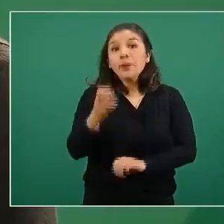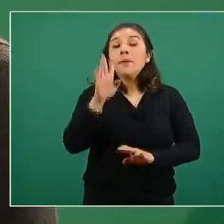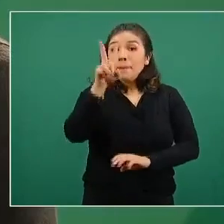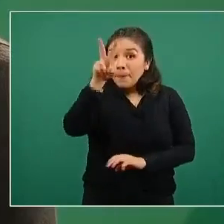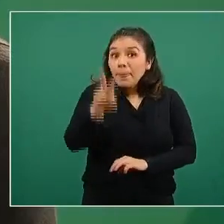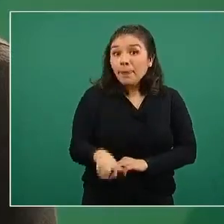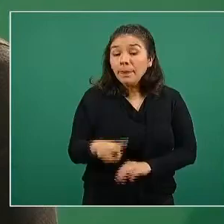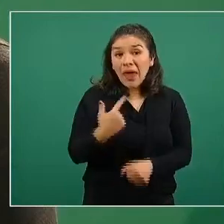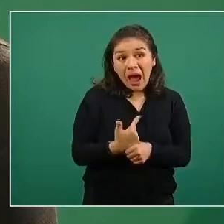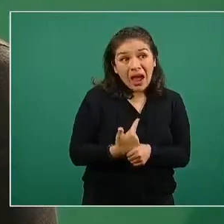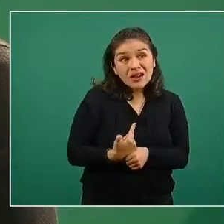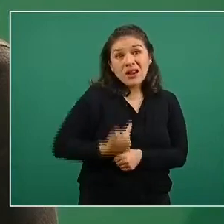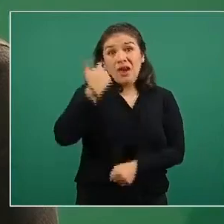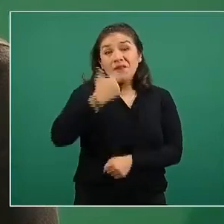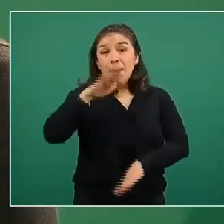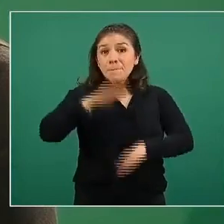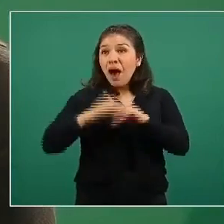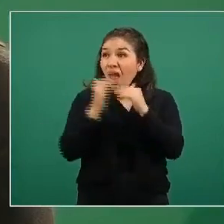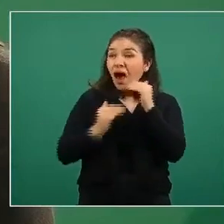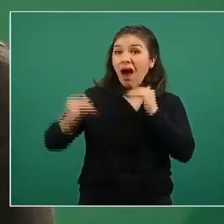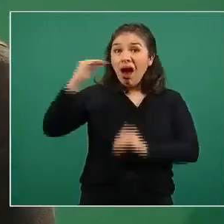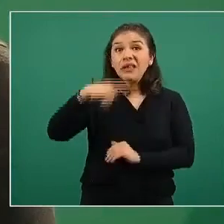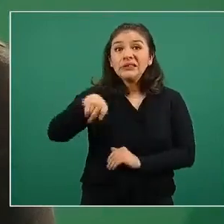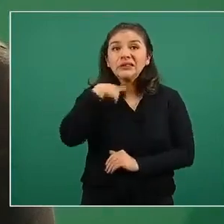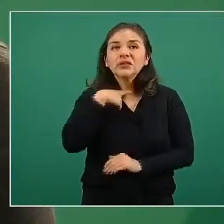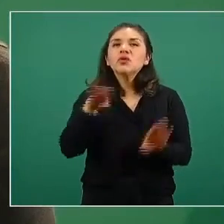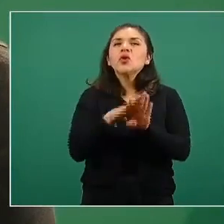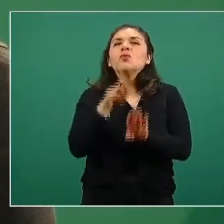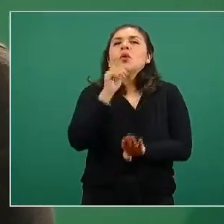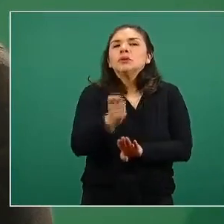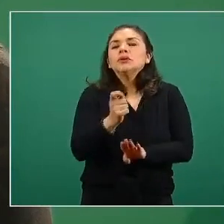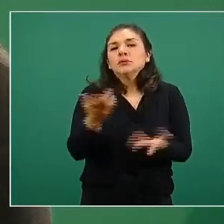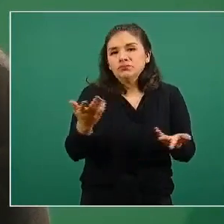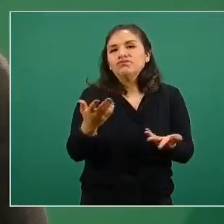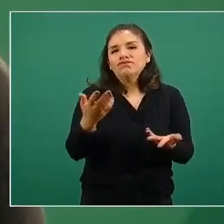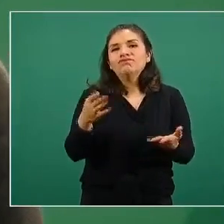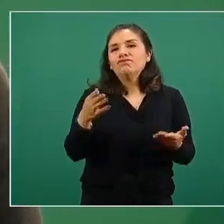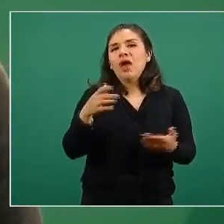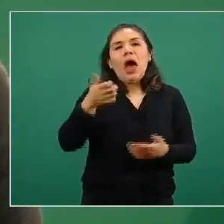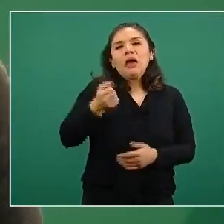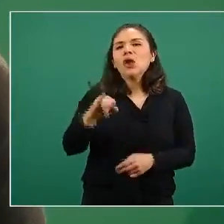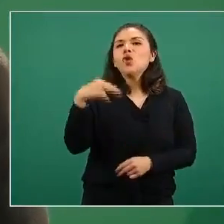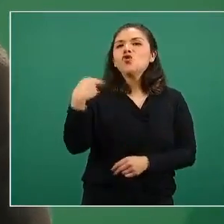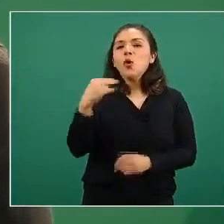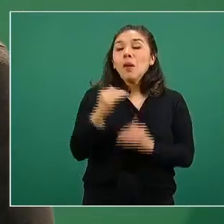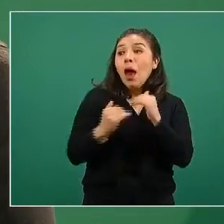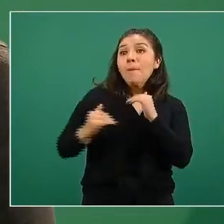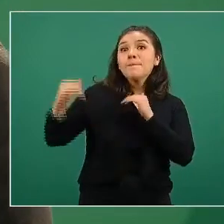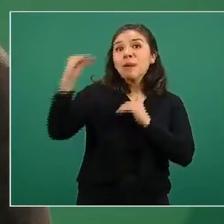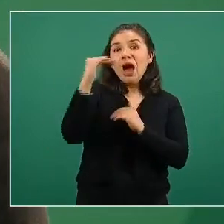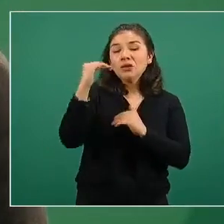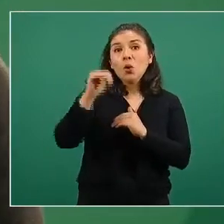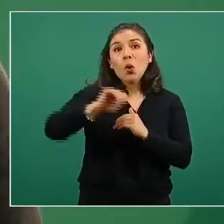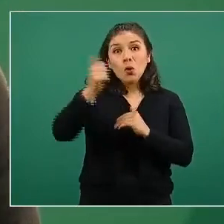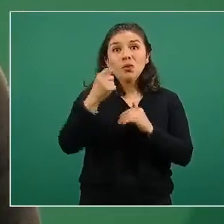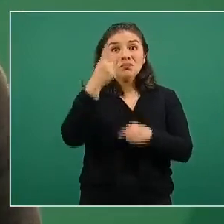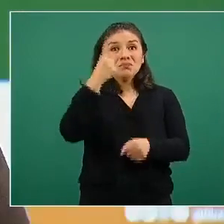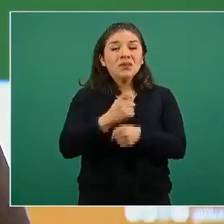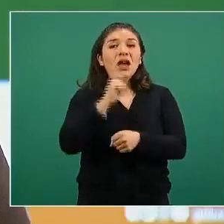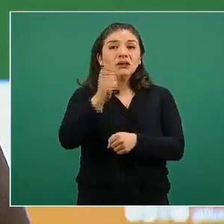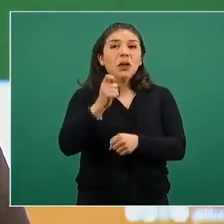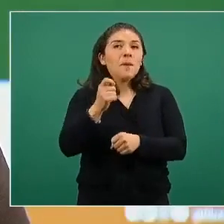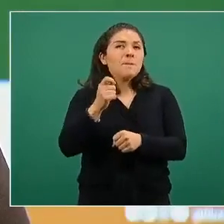los niveles de riesgo más altos, como sería el que su mismo nombre lo dice, alto, y el mayor de ellos, que es